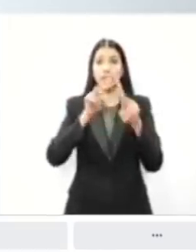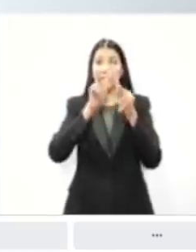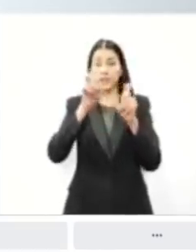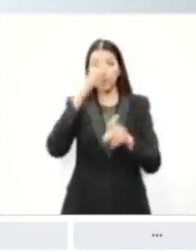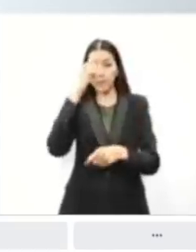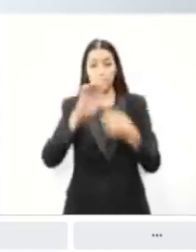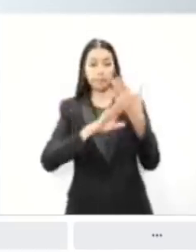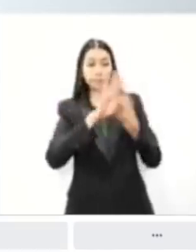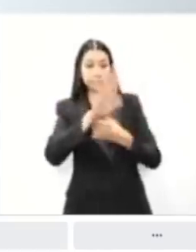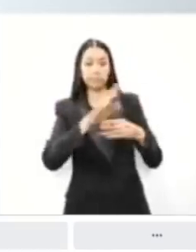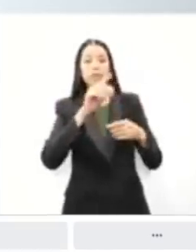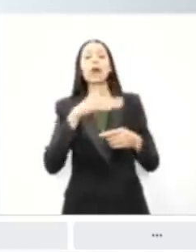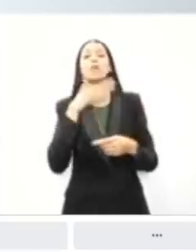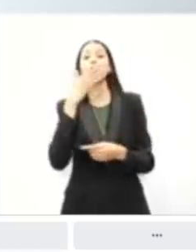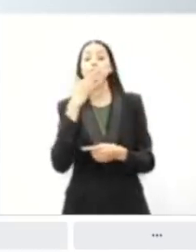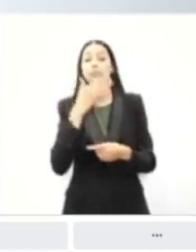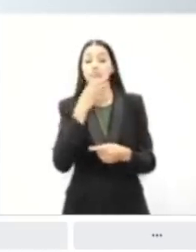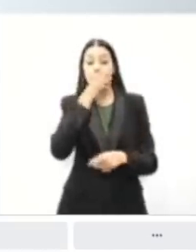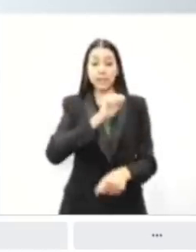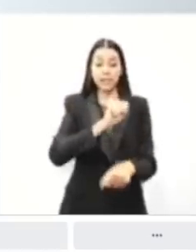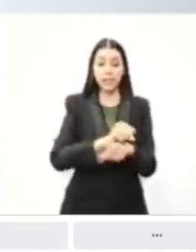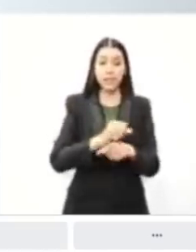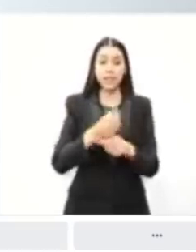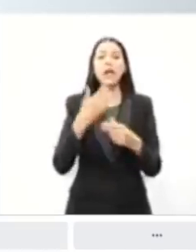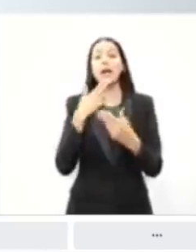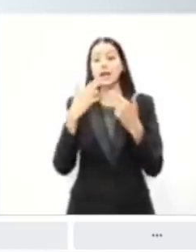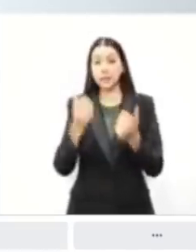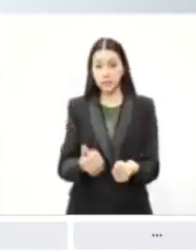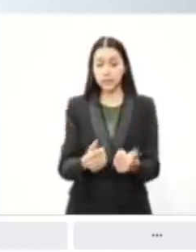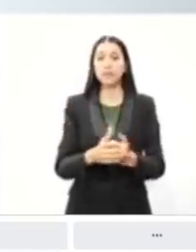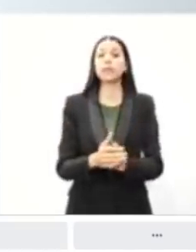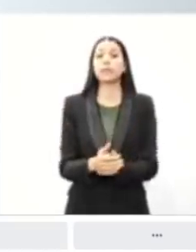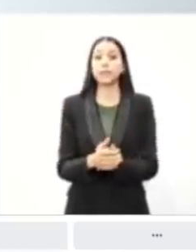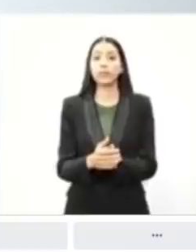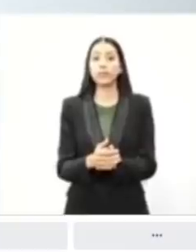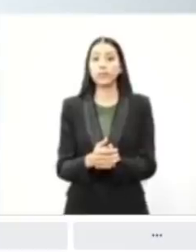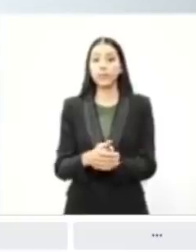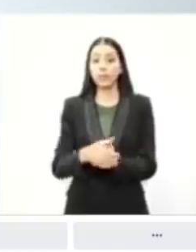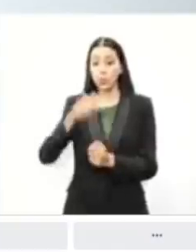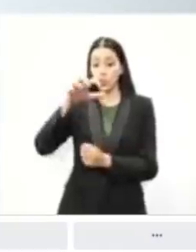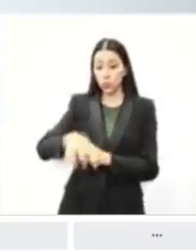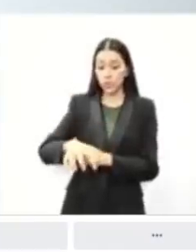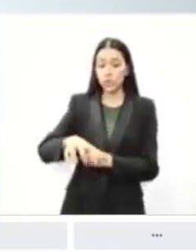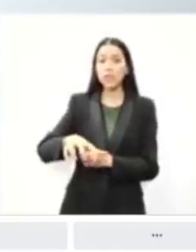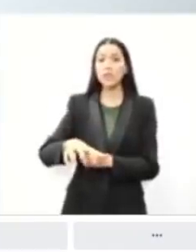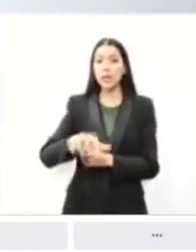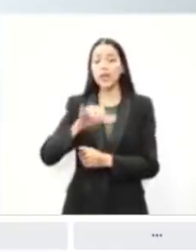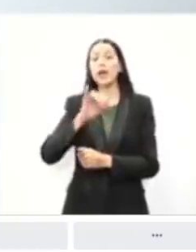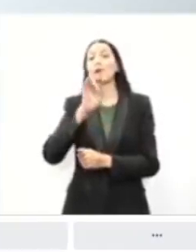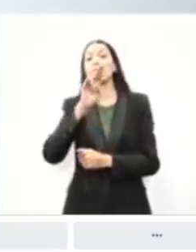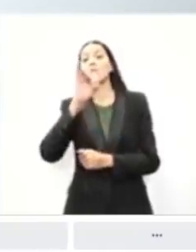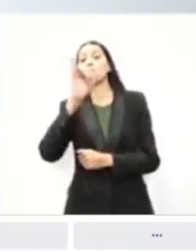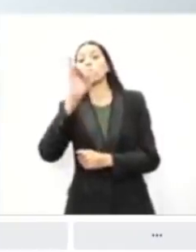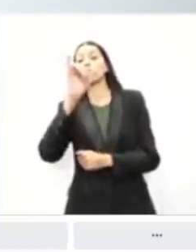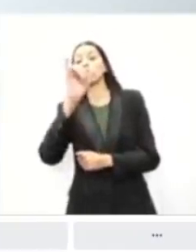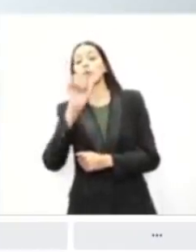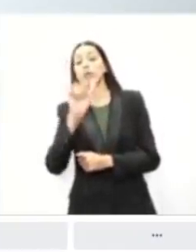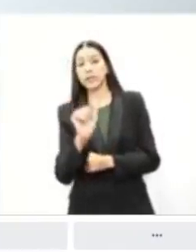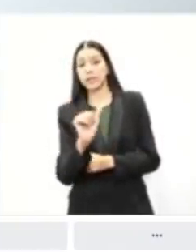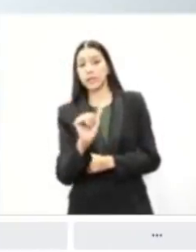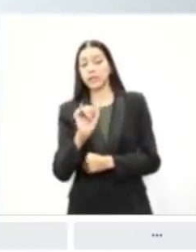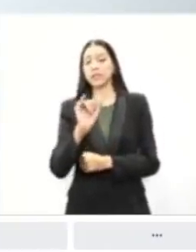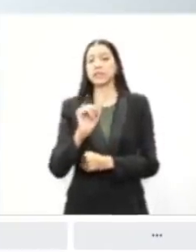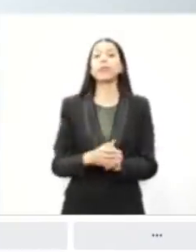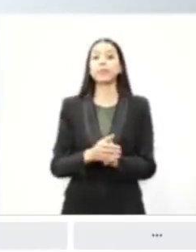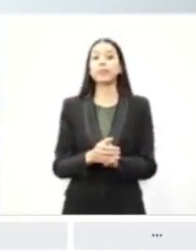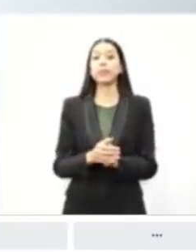Corrupción, Secretaría de Hacienda y Crédito Público, la Unidad de Inteligencia Financiera, WIF, la